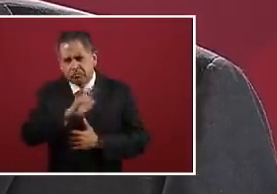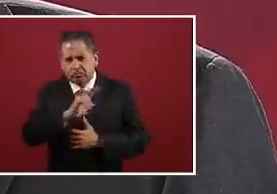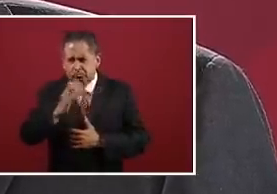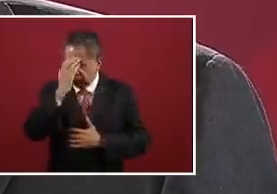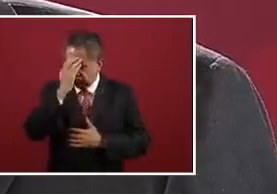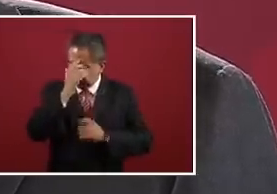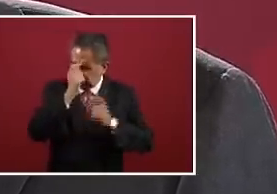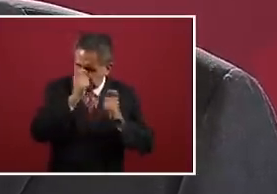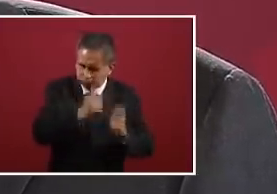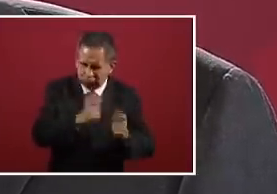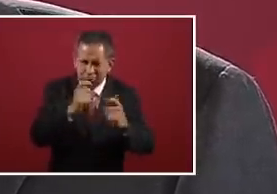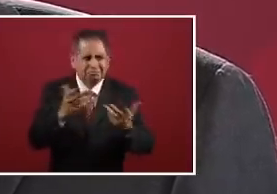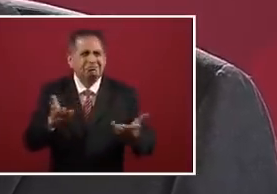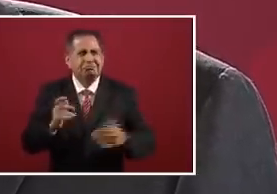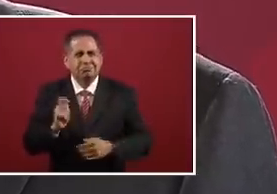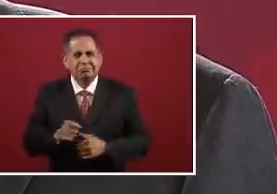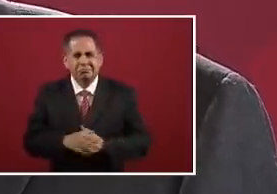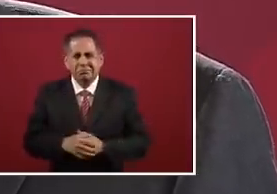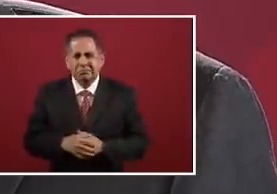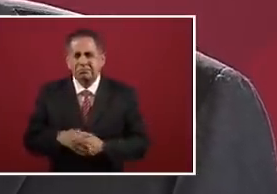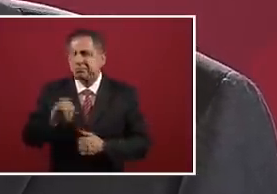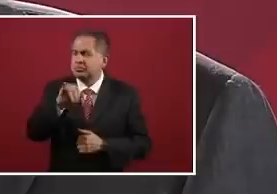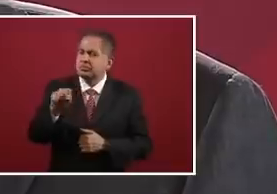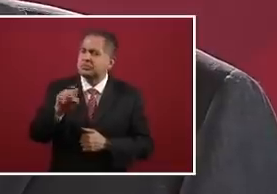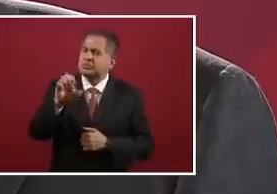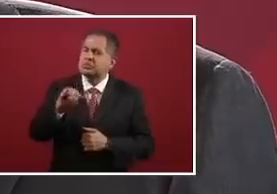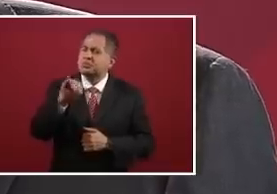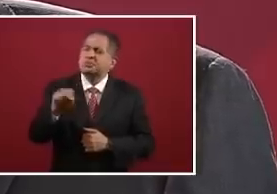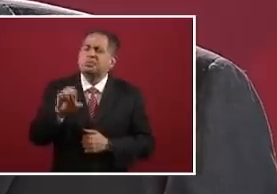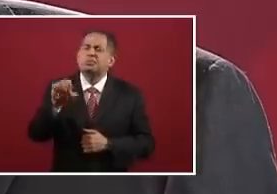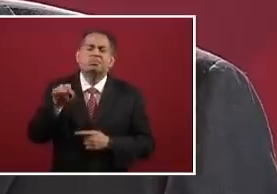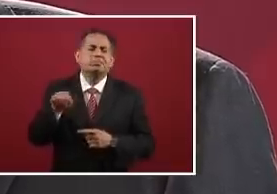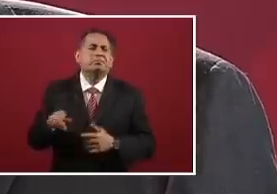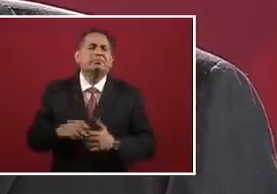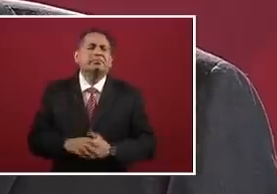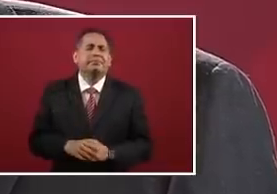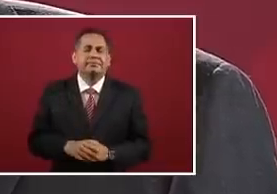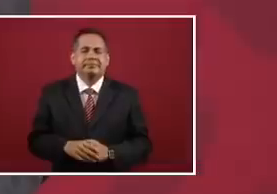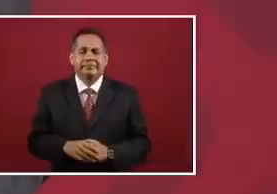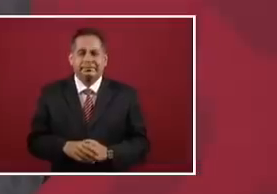reconocerlos? Además, en el caso de José José,